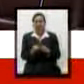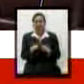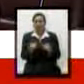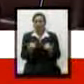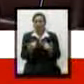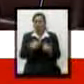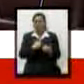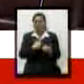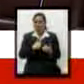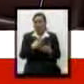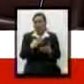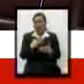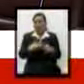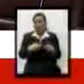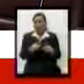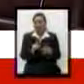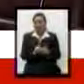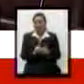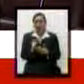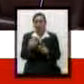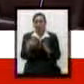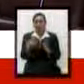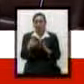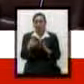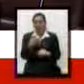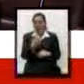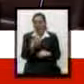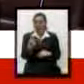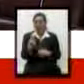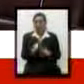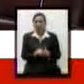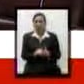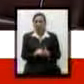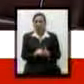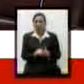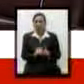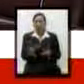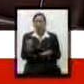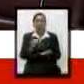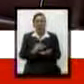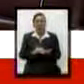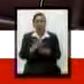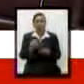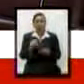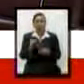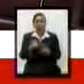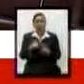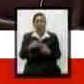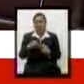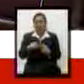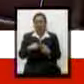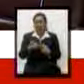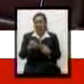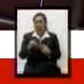a estos mismos sectores, el Plan Estratégico 2010-2022. Además, los CETICOS de Ilo, de Matarati y de